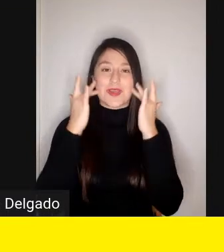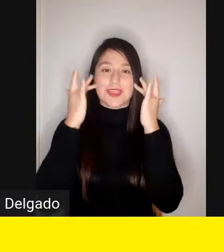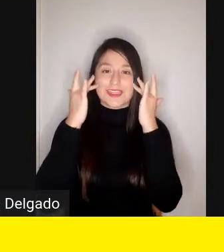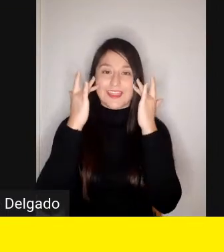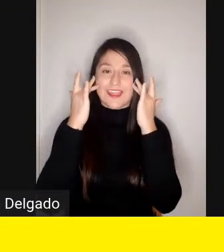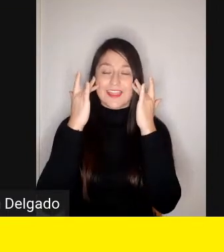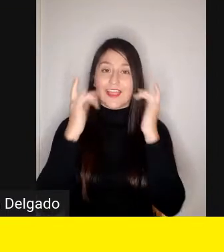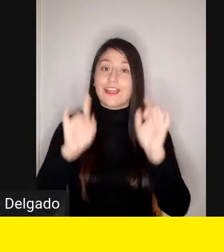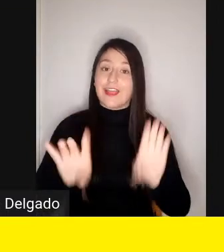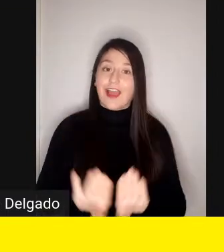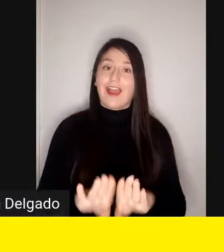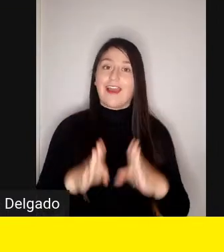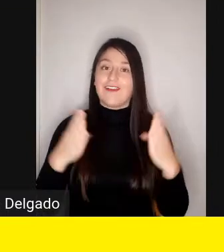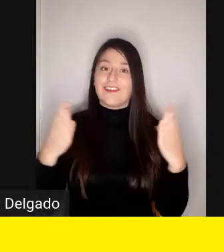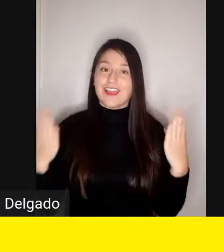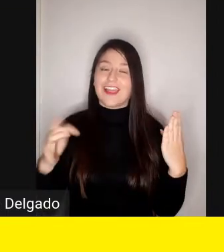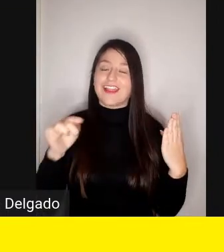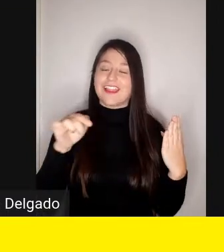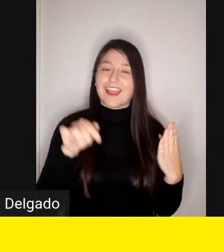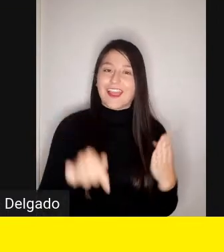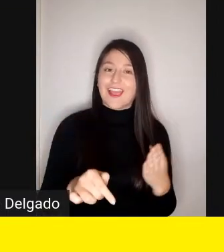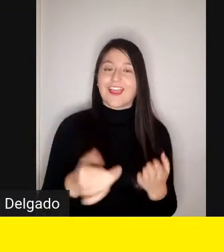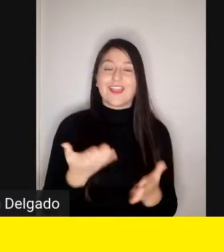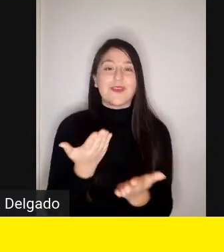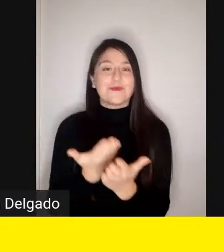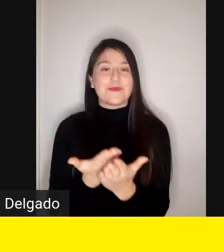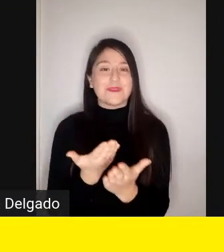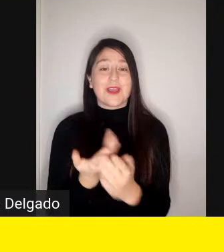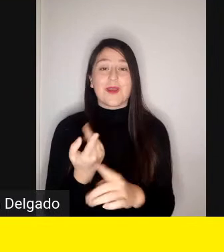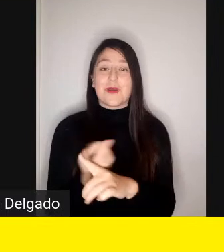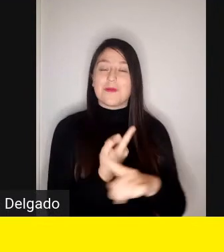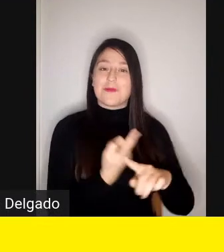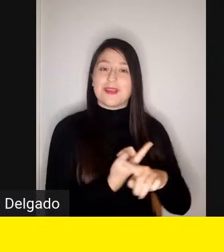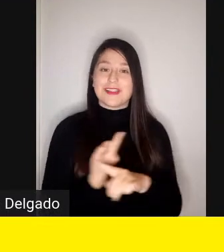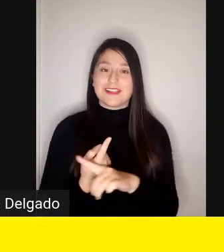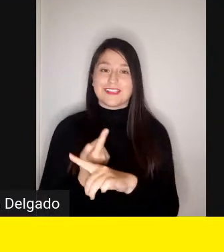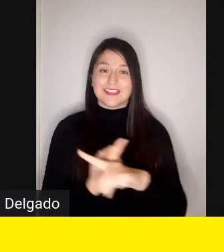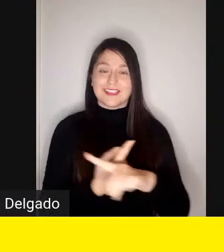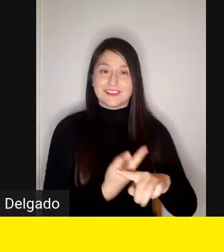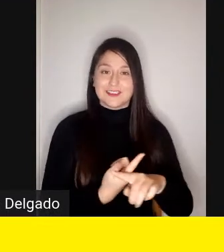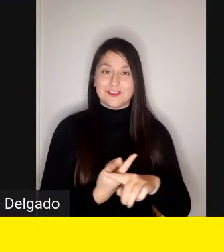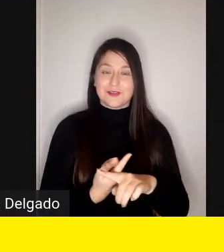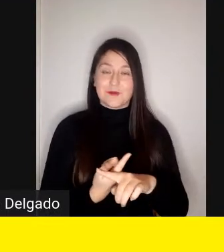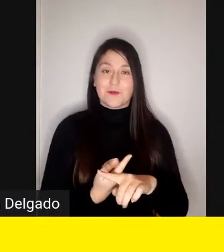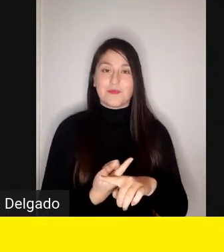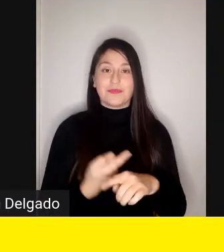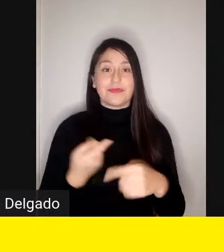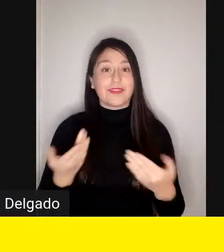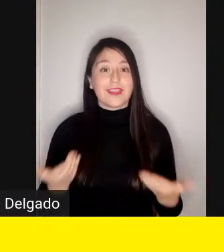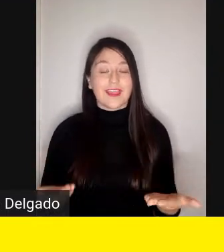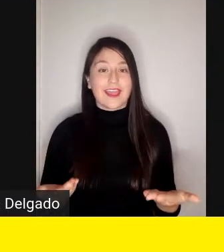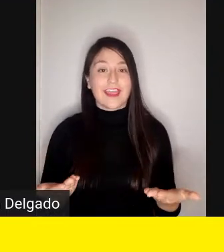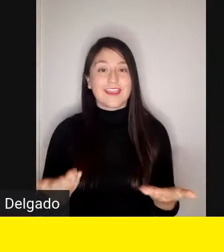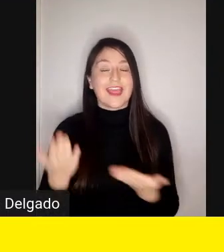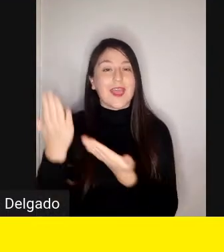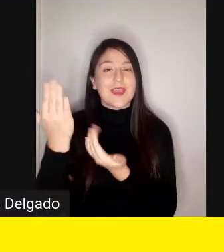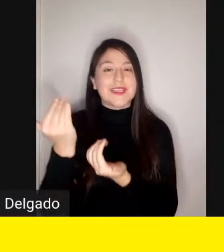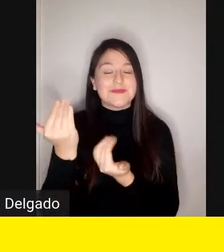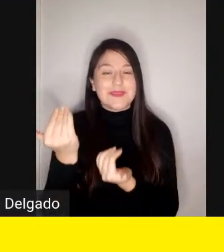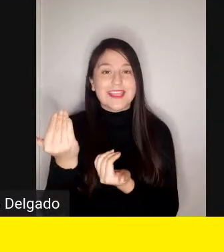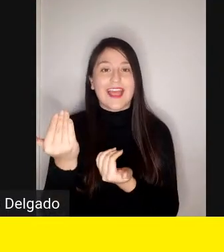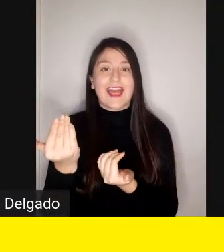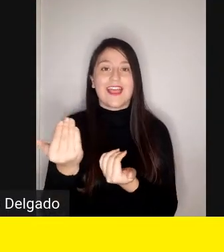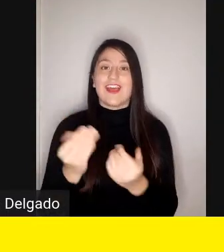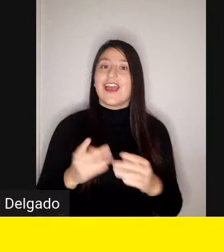abierto este espacio de conversación. Inspirado en nuestro estreno Aide y el pez